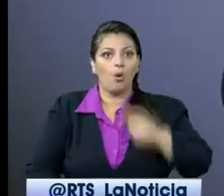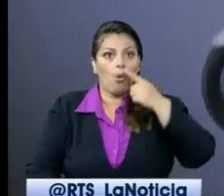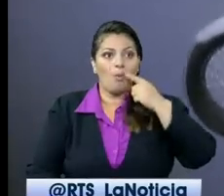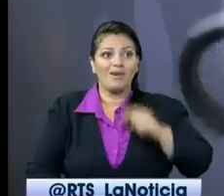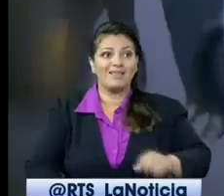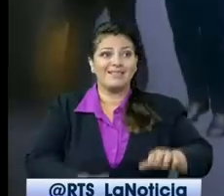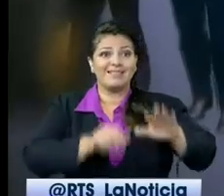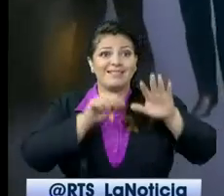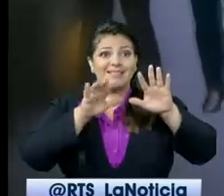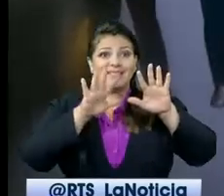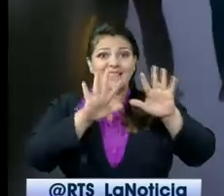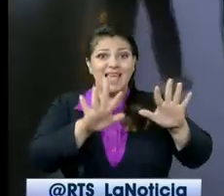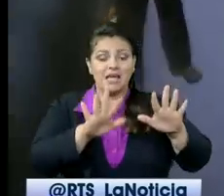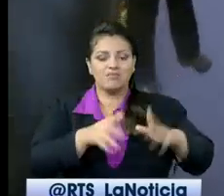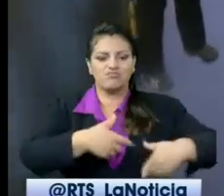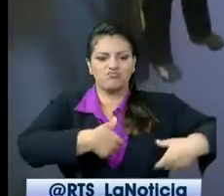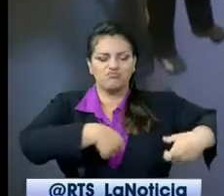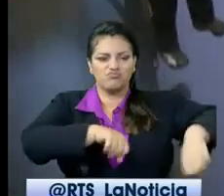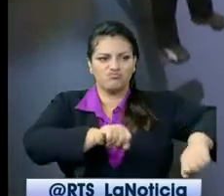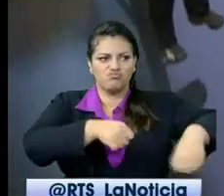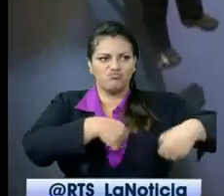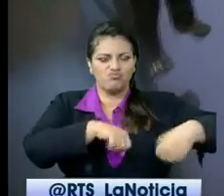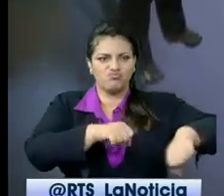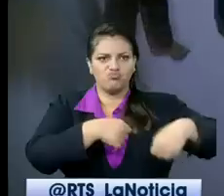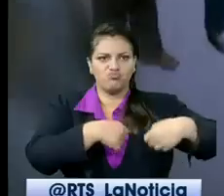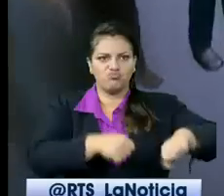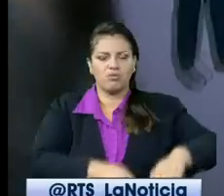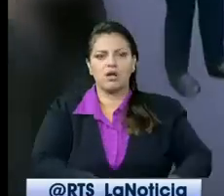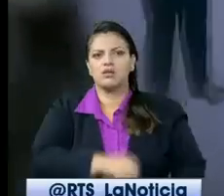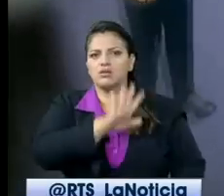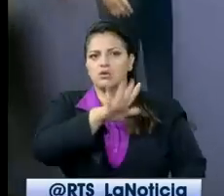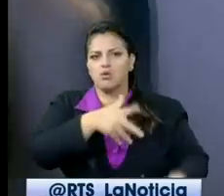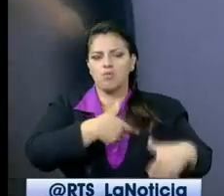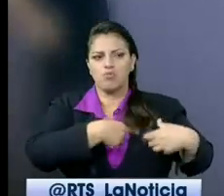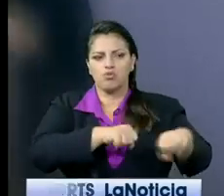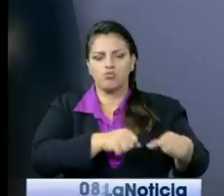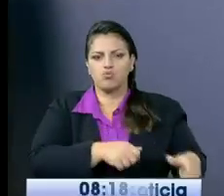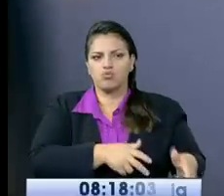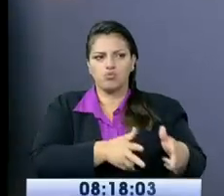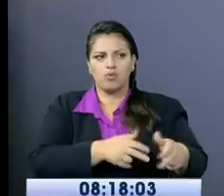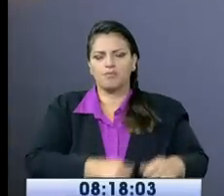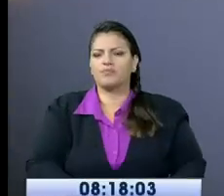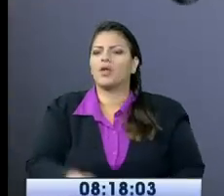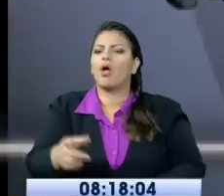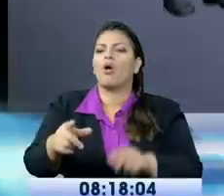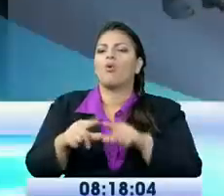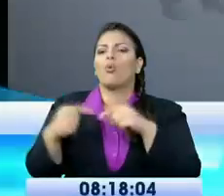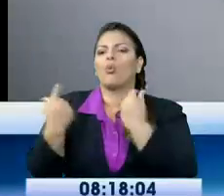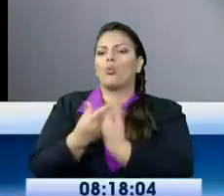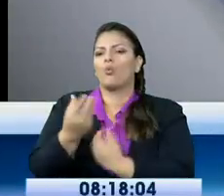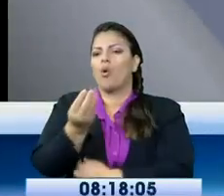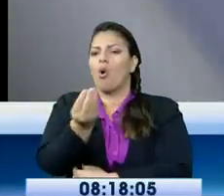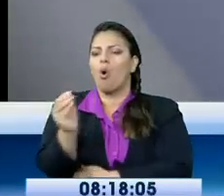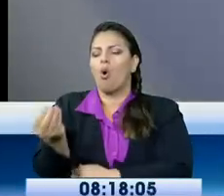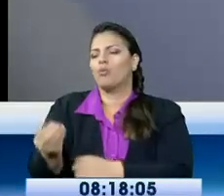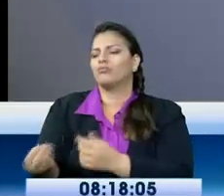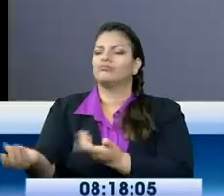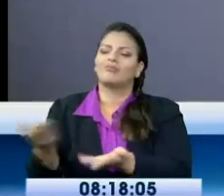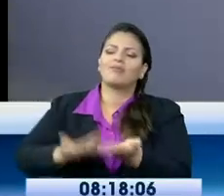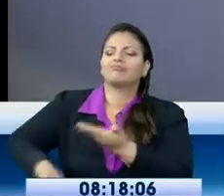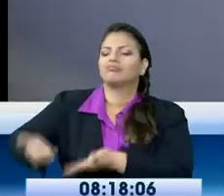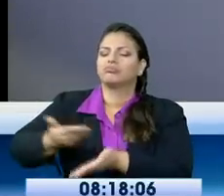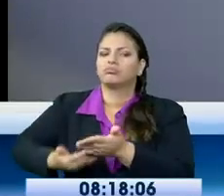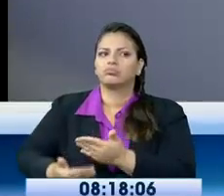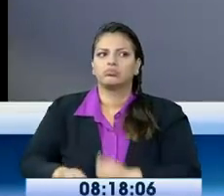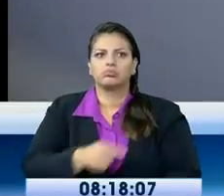bajó y sacó un arma de fuego y apuntó a un grupo de jóvenes que estaba reunido. Y luego huyó en un automóvil en el que alguien lo